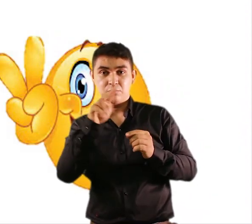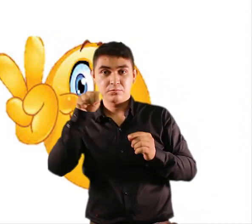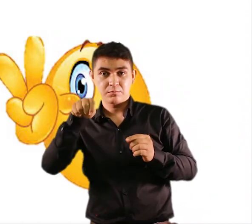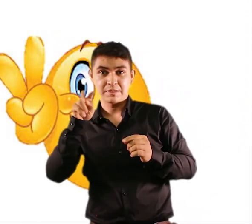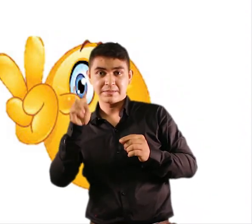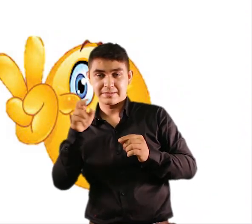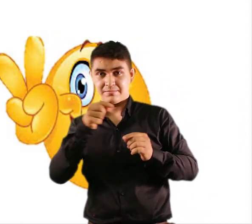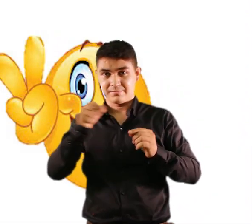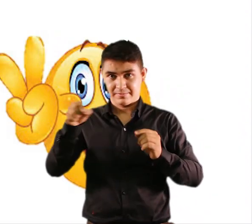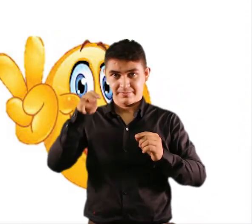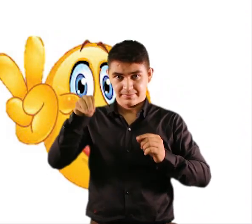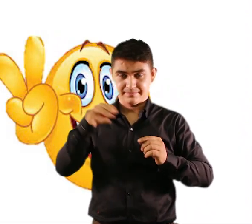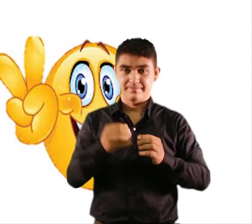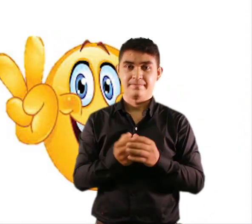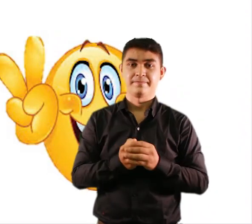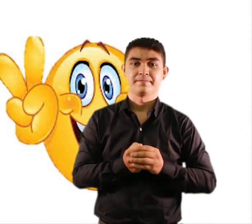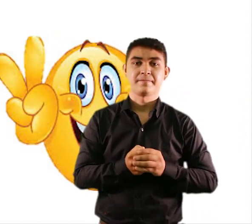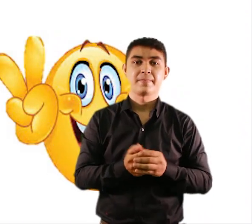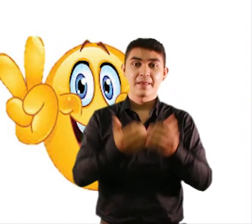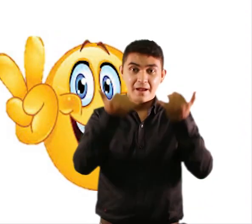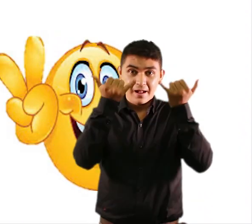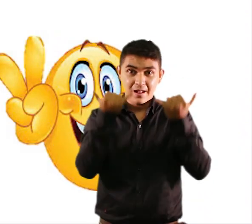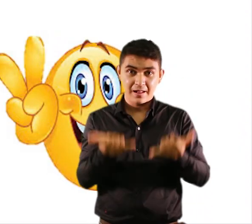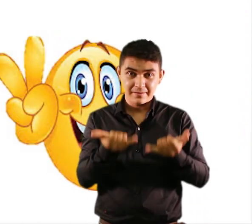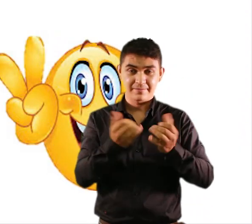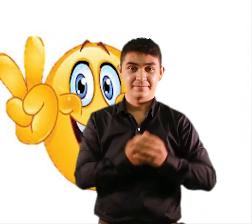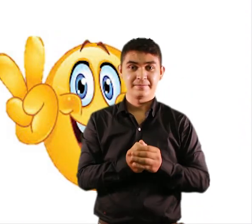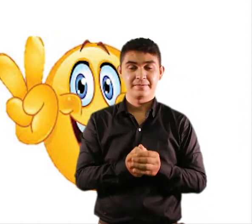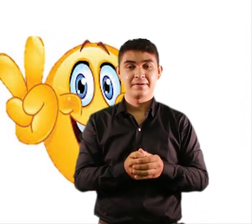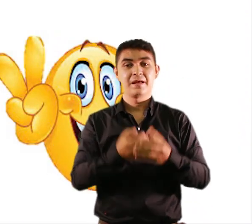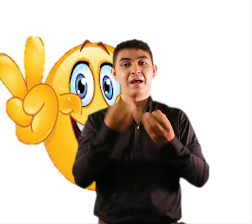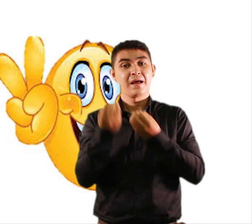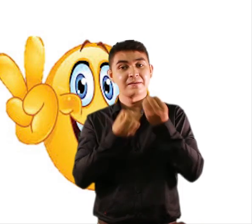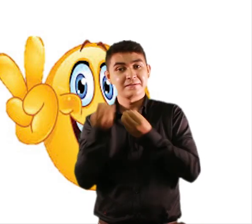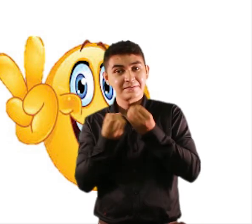Ahora llegó la parte práctica.